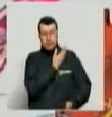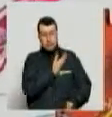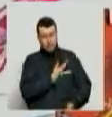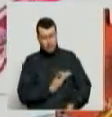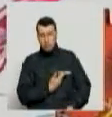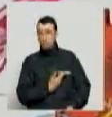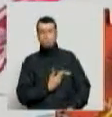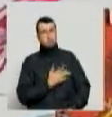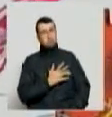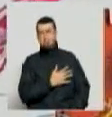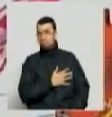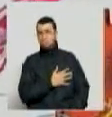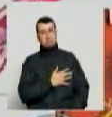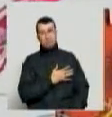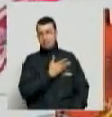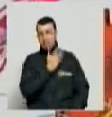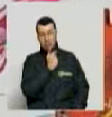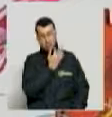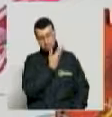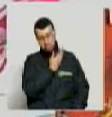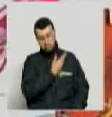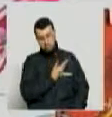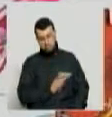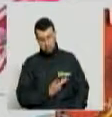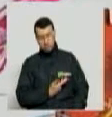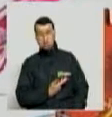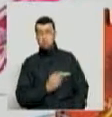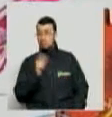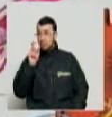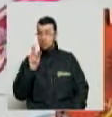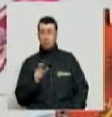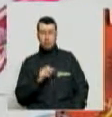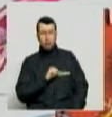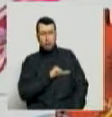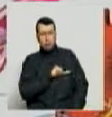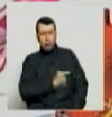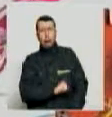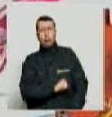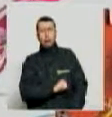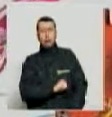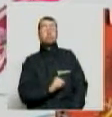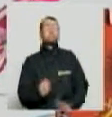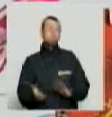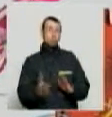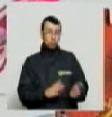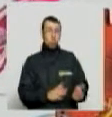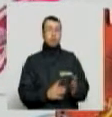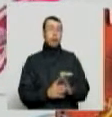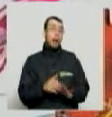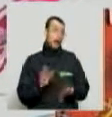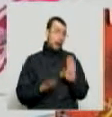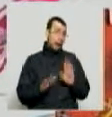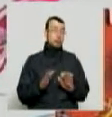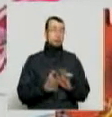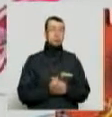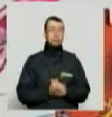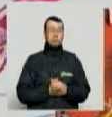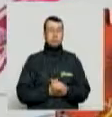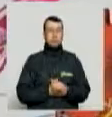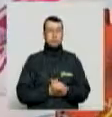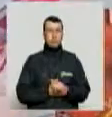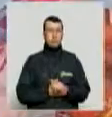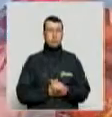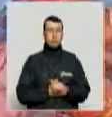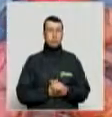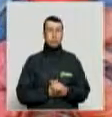el músculo del corazón y a la persona le dé un infarto. Ahora, el tema